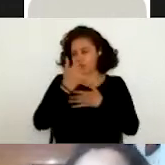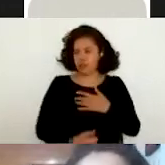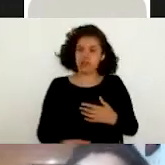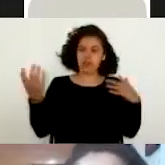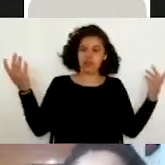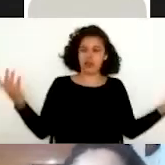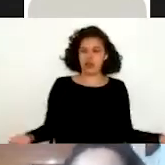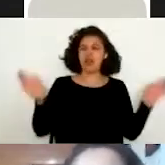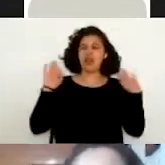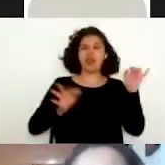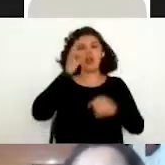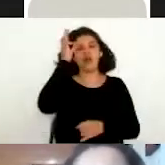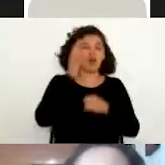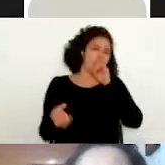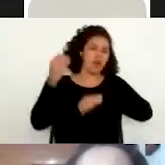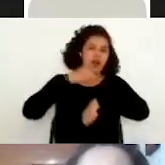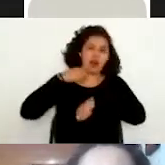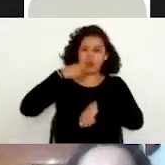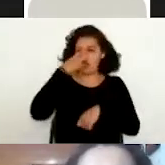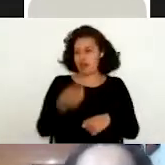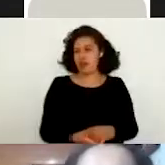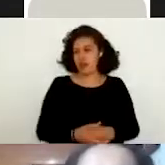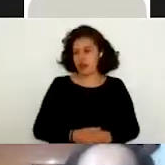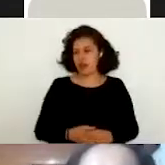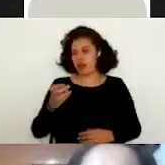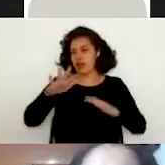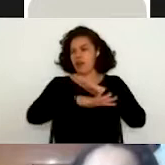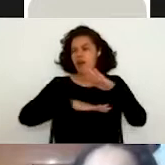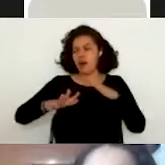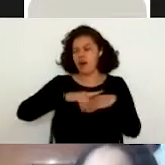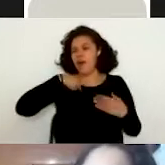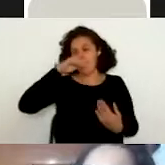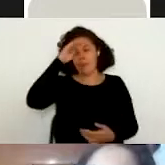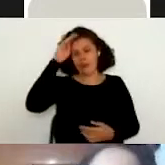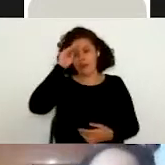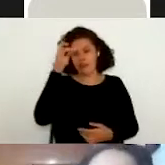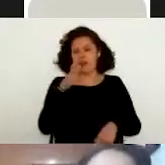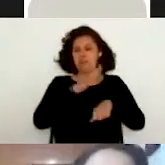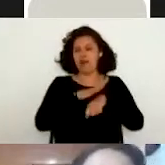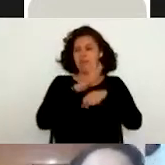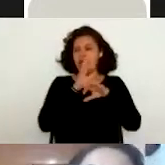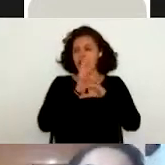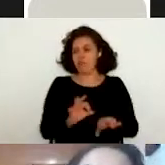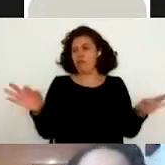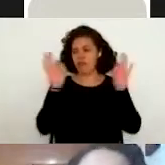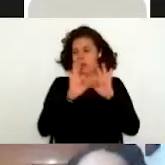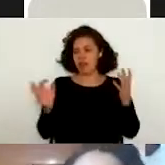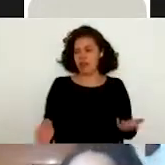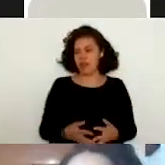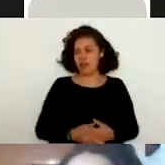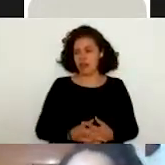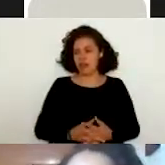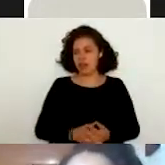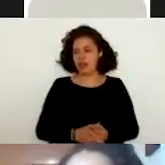bueno, el último punto que coloco aquí, que es la fundamentación, considero yo que es de los más importantes, ¿no? El fundamentar,